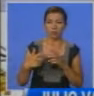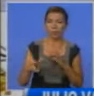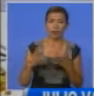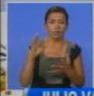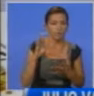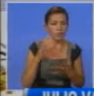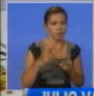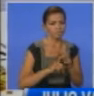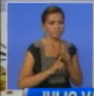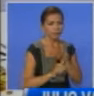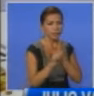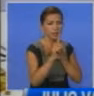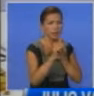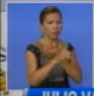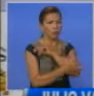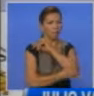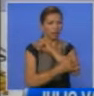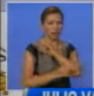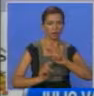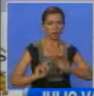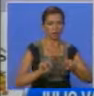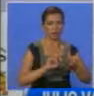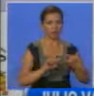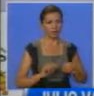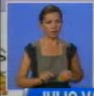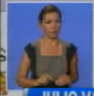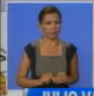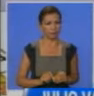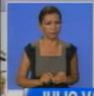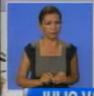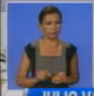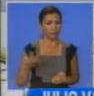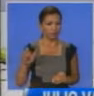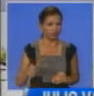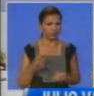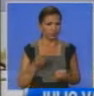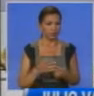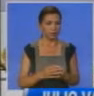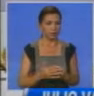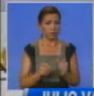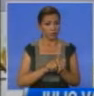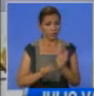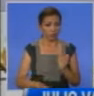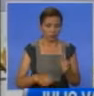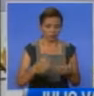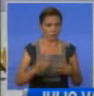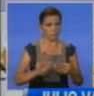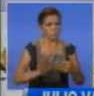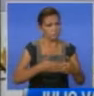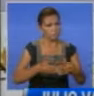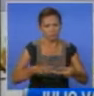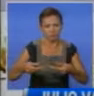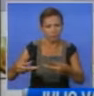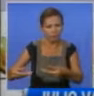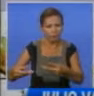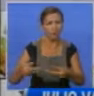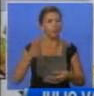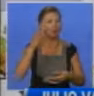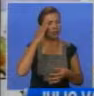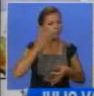Y muchos ya tampoco se encuentran aquí. La Fiscalía pues ya ha presentado ese recurso. Tengo la